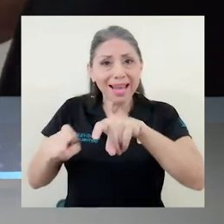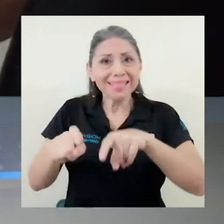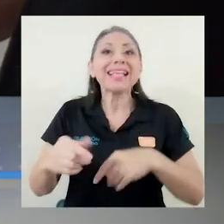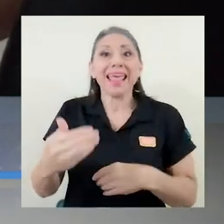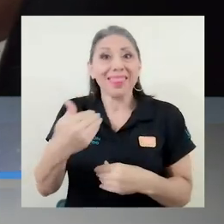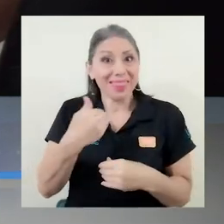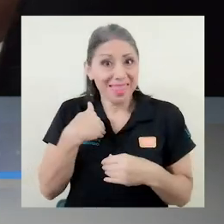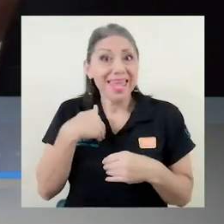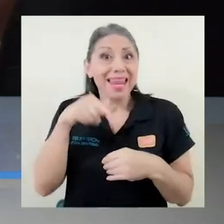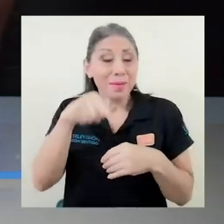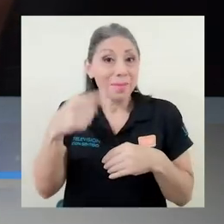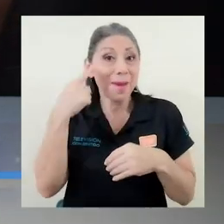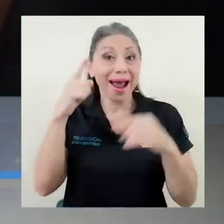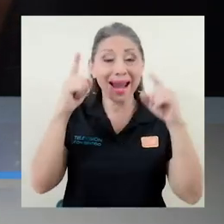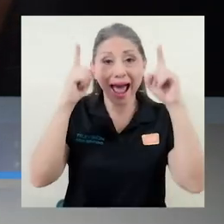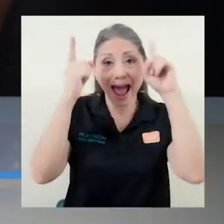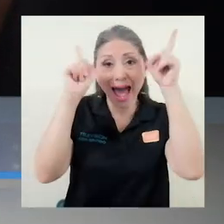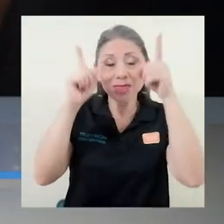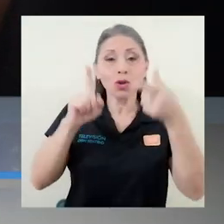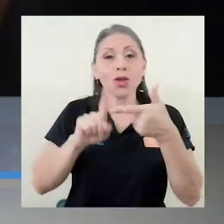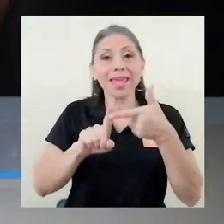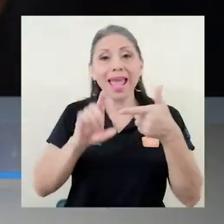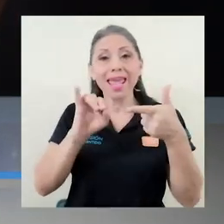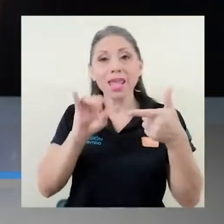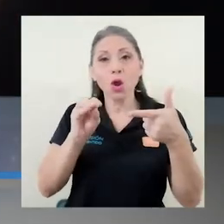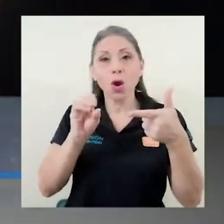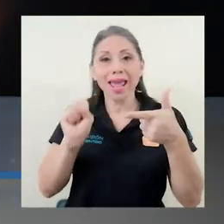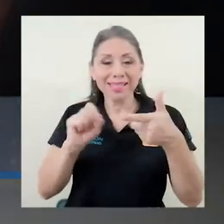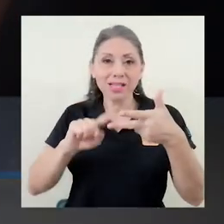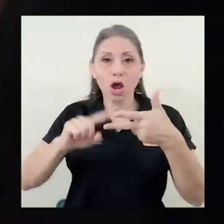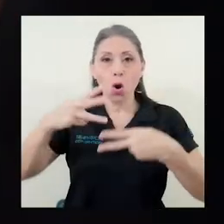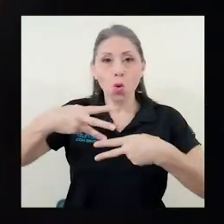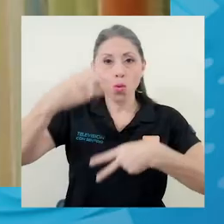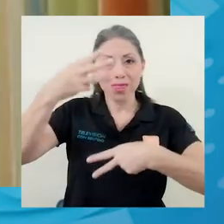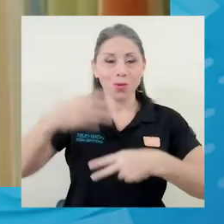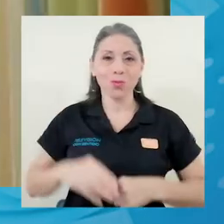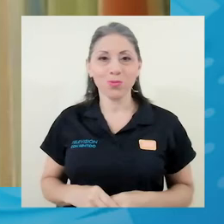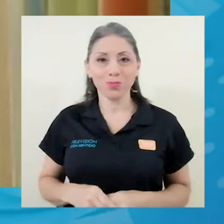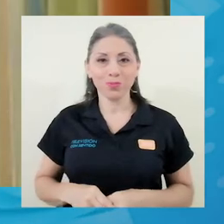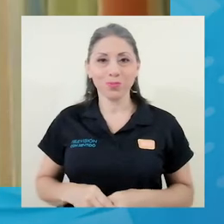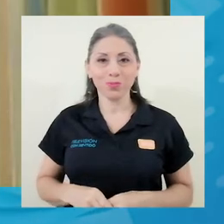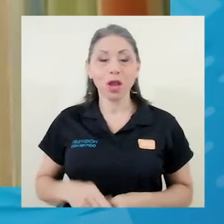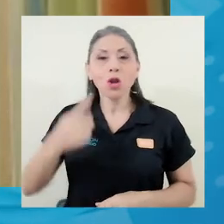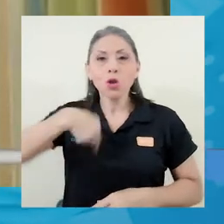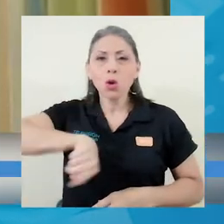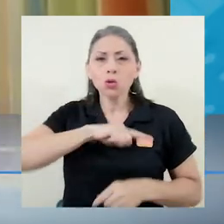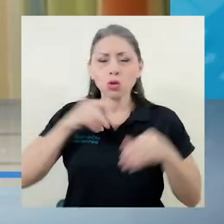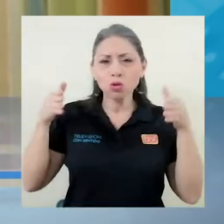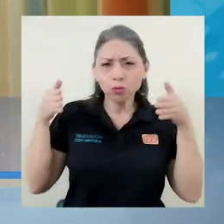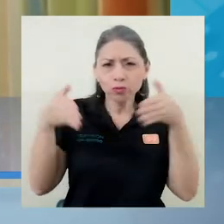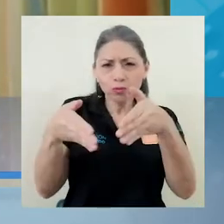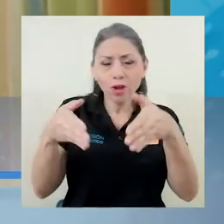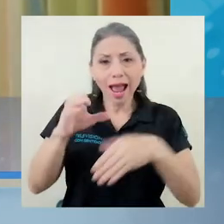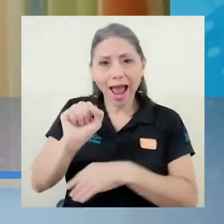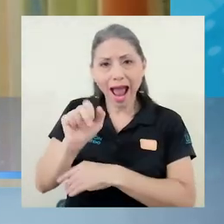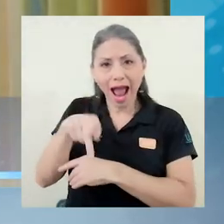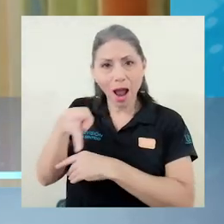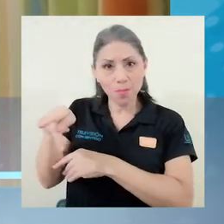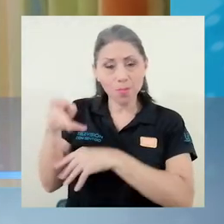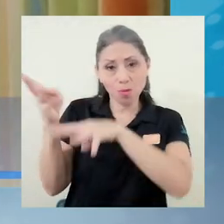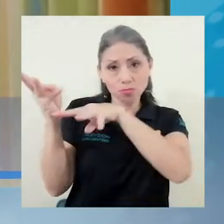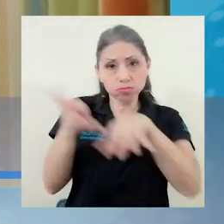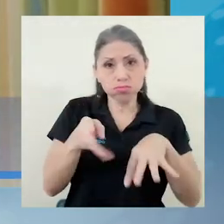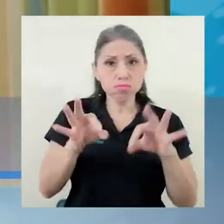dispositivos con sistema operativo Android, iOS y Windows. Nosotros nos enfocamos más que todo en que la aplicación